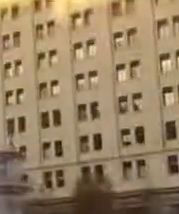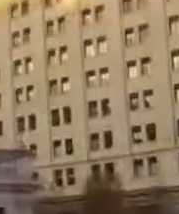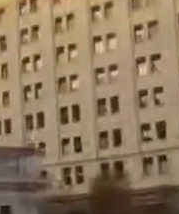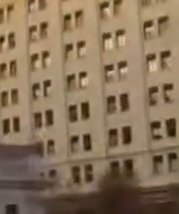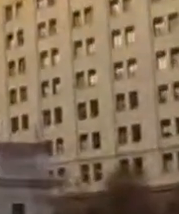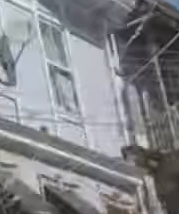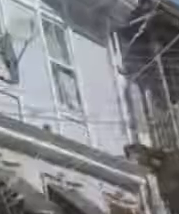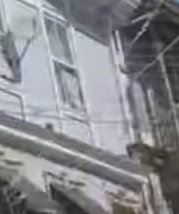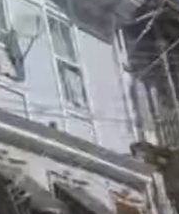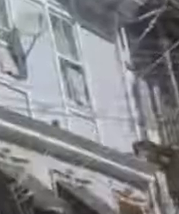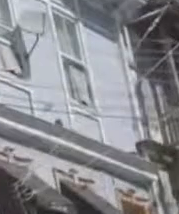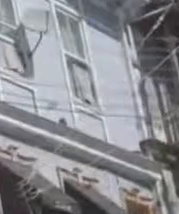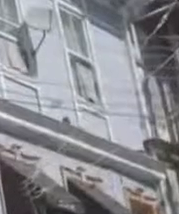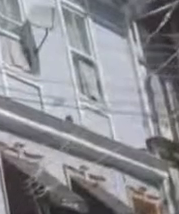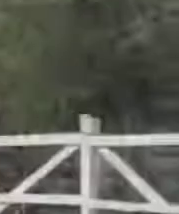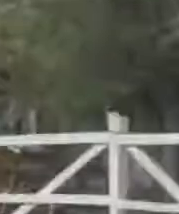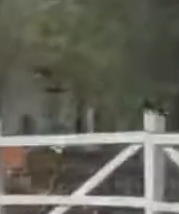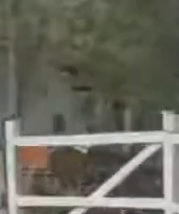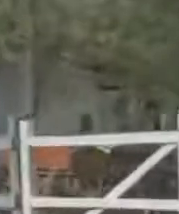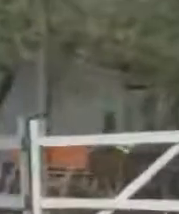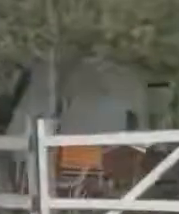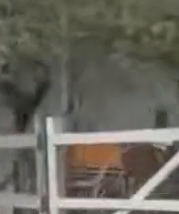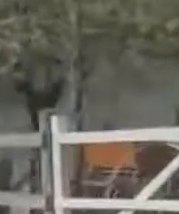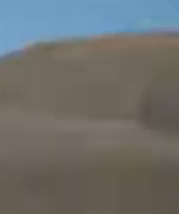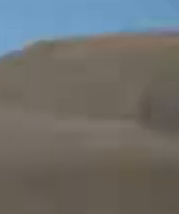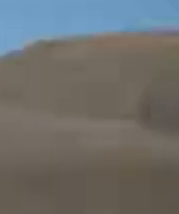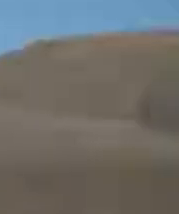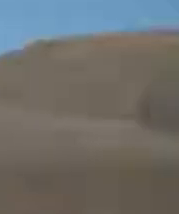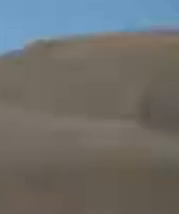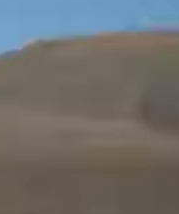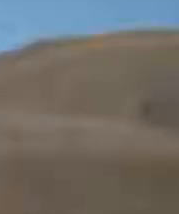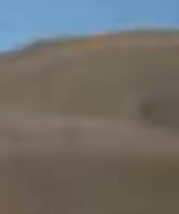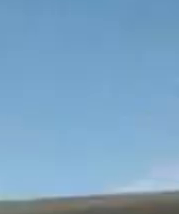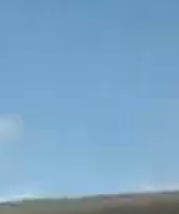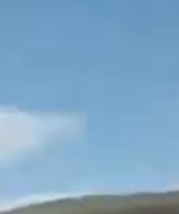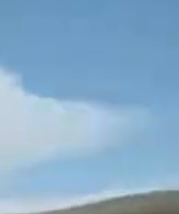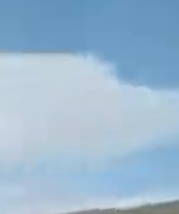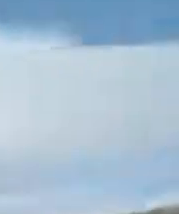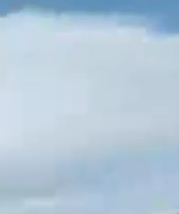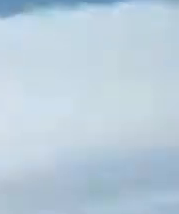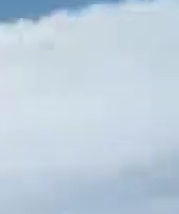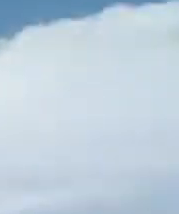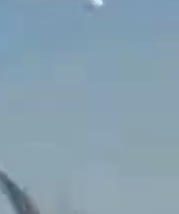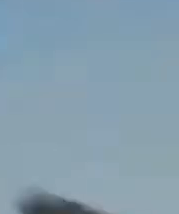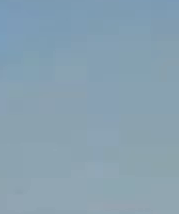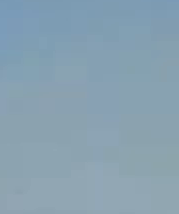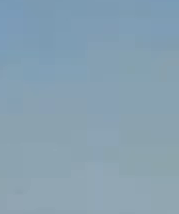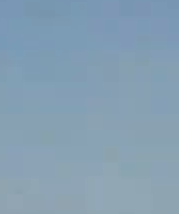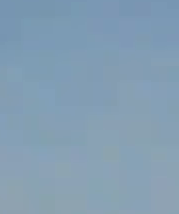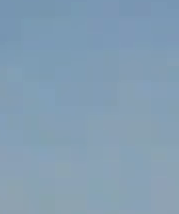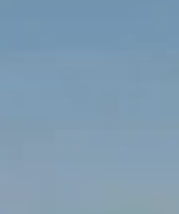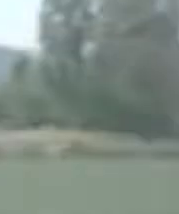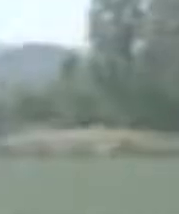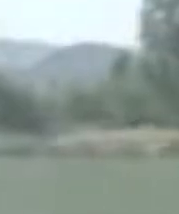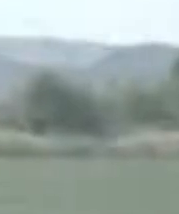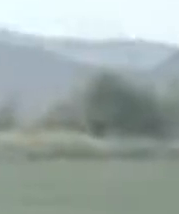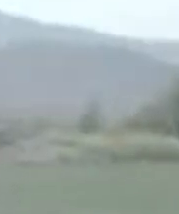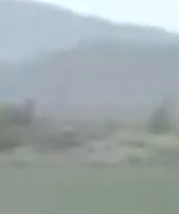Transmitió el Gobierno de Chile. Agradecemos a los canales de televisión y radioemisoras que integraron esta red voluntaria.